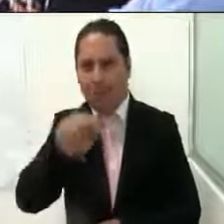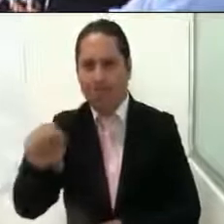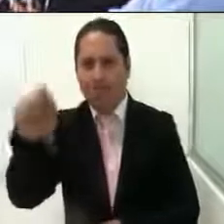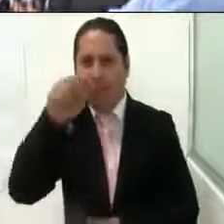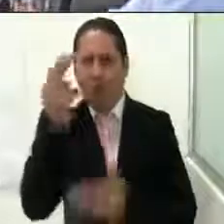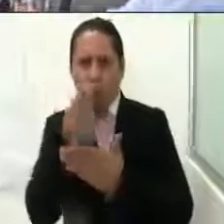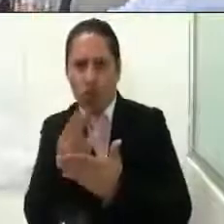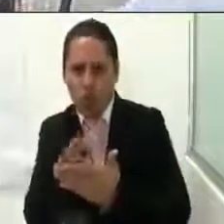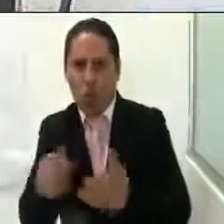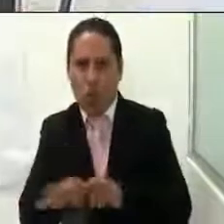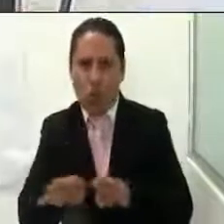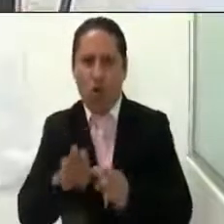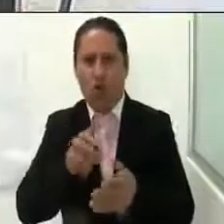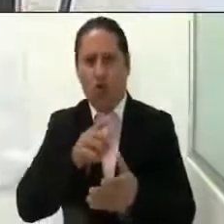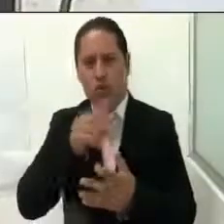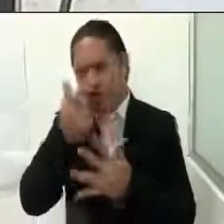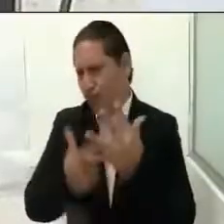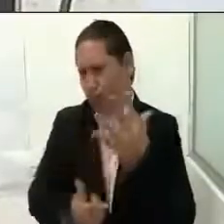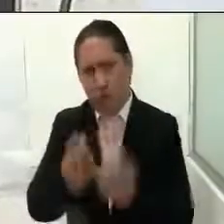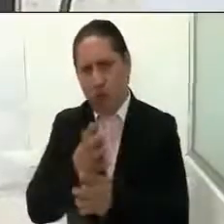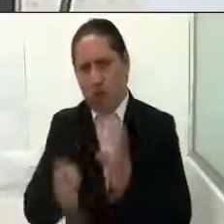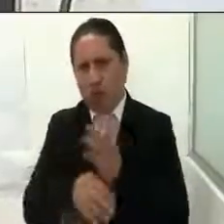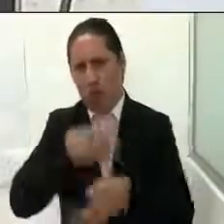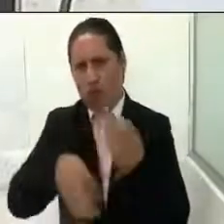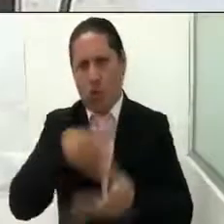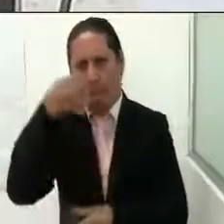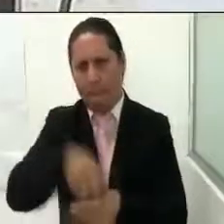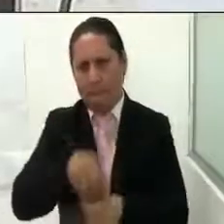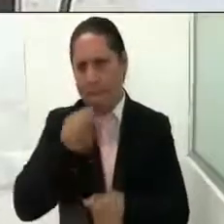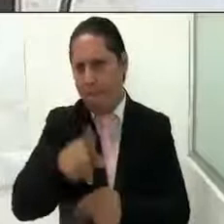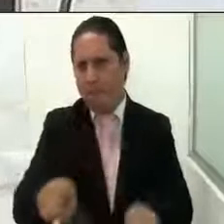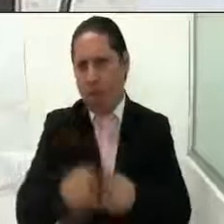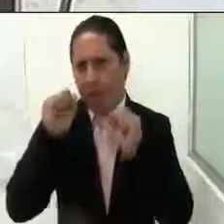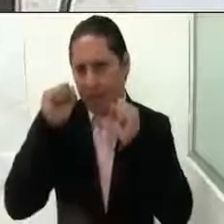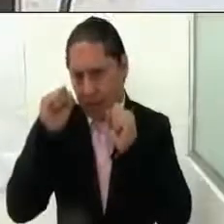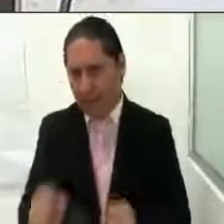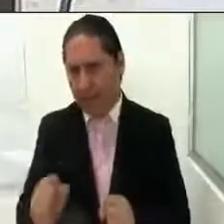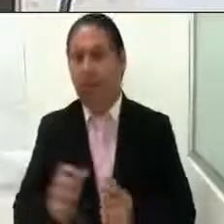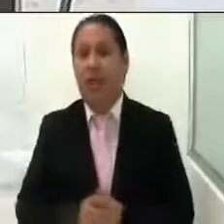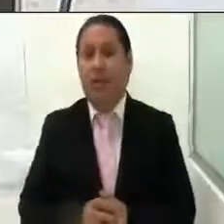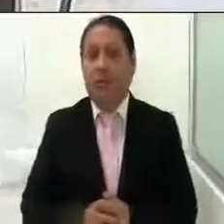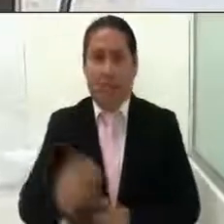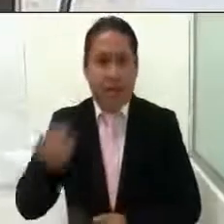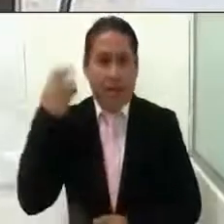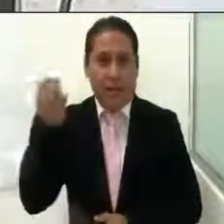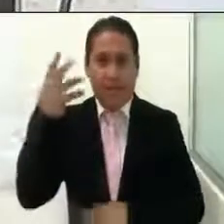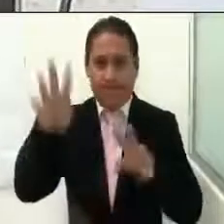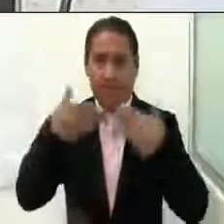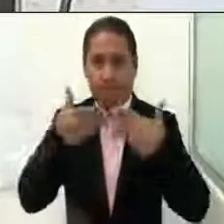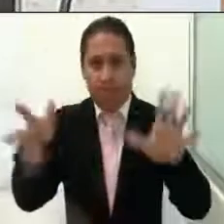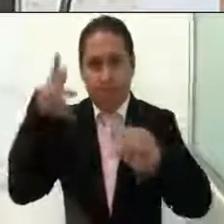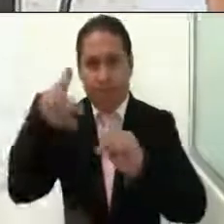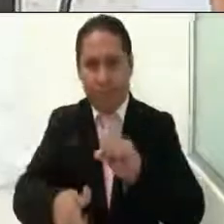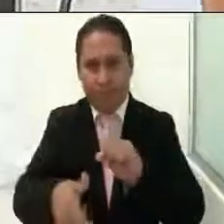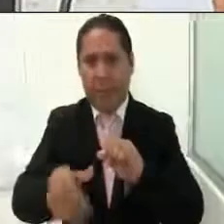los datos impresos cabe destacar que se realiza se realizó un evento de inauguración de